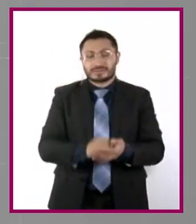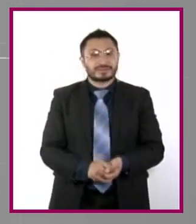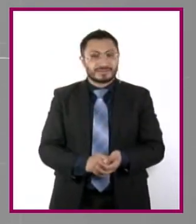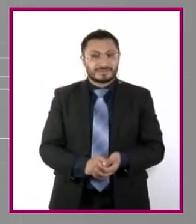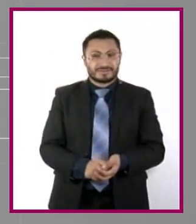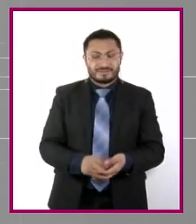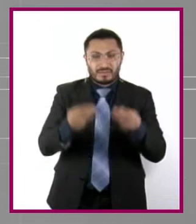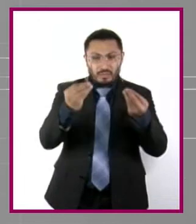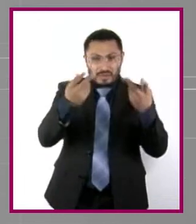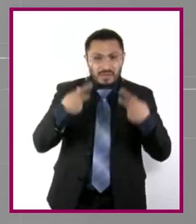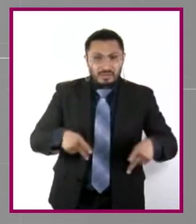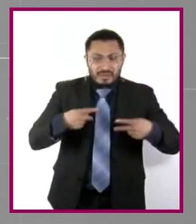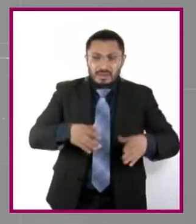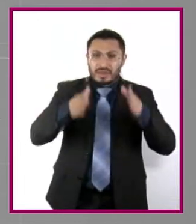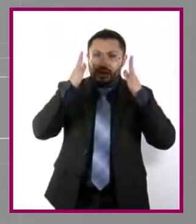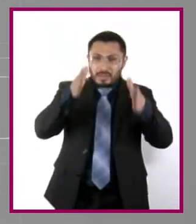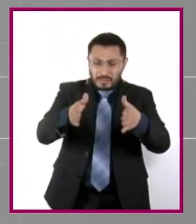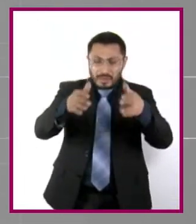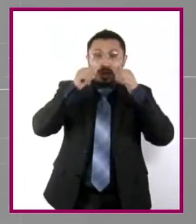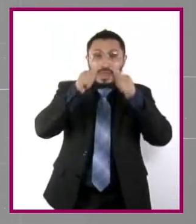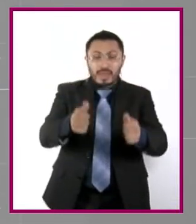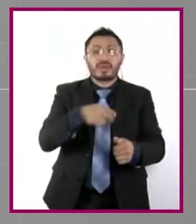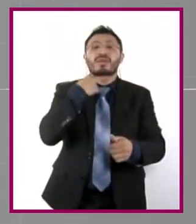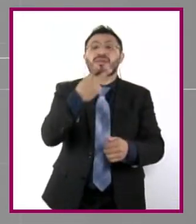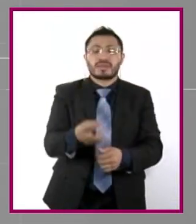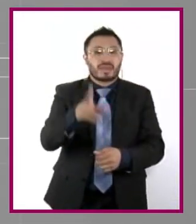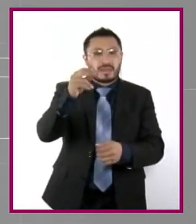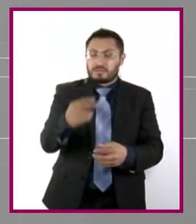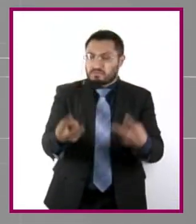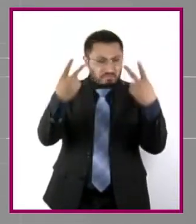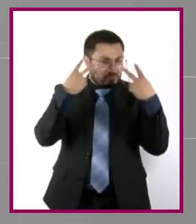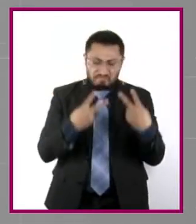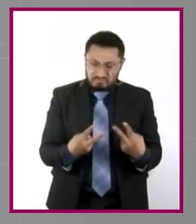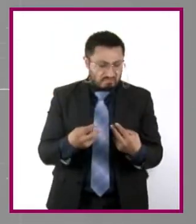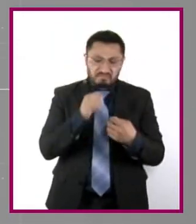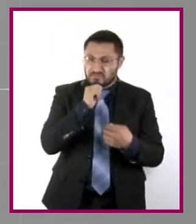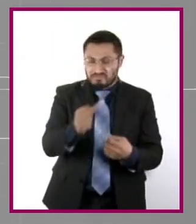se centra tanto en lo que dice que no se da cuenta de sus propios movimientos físicos.